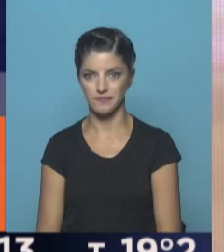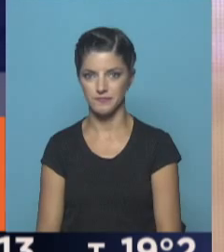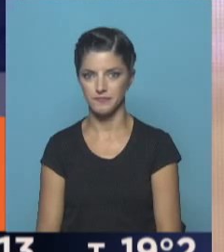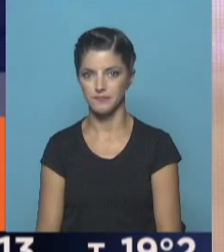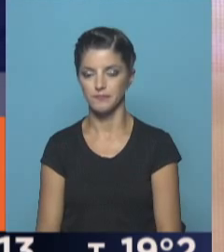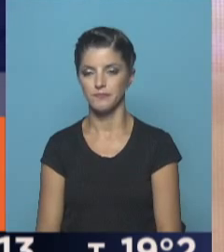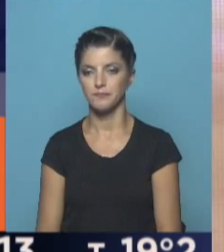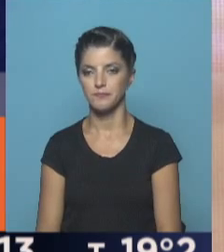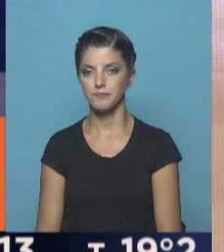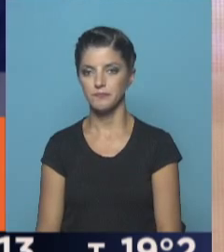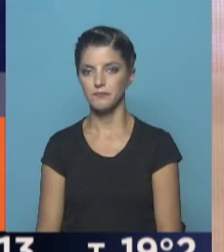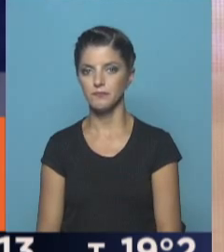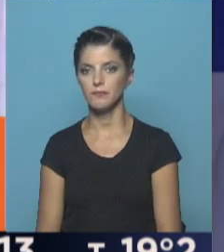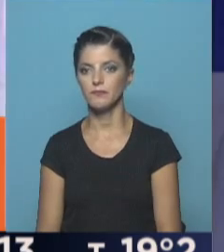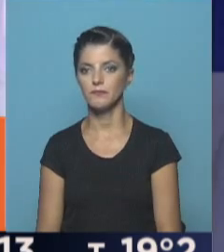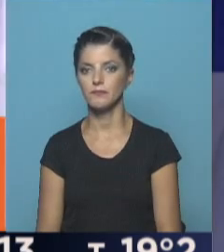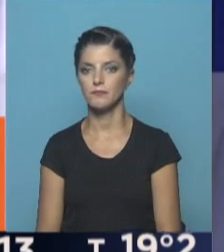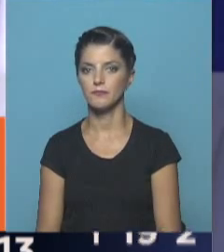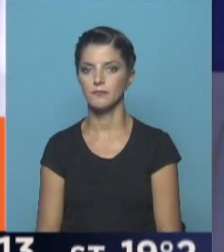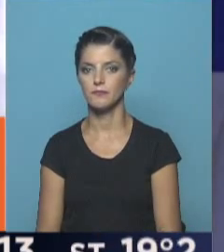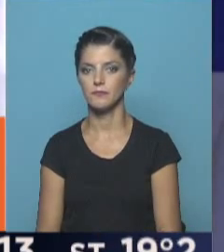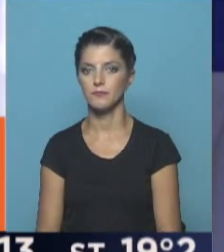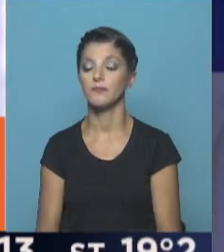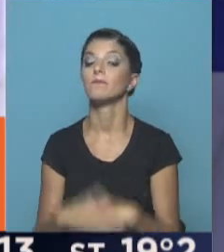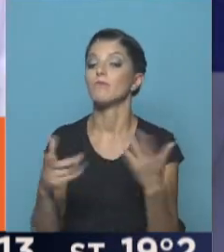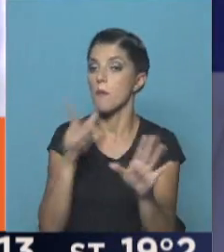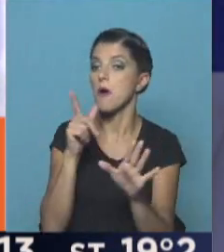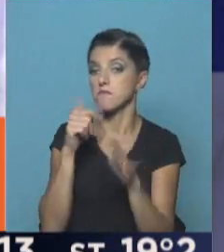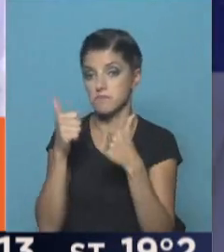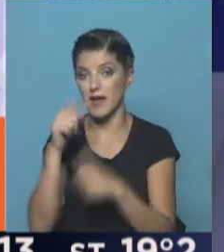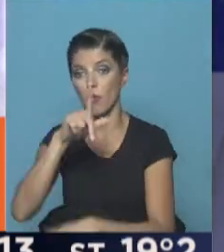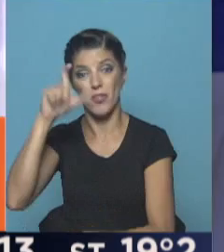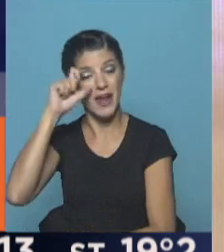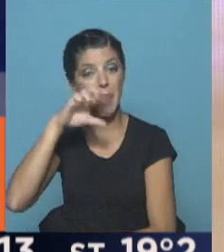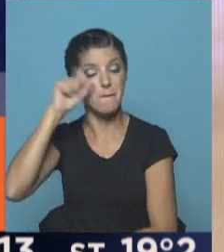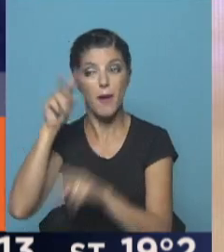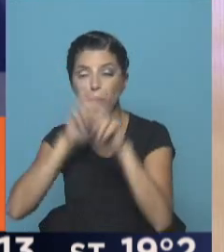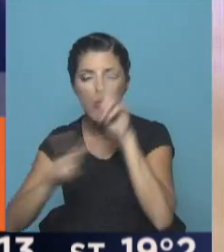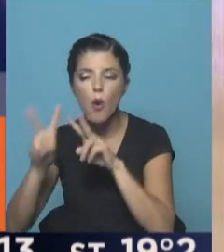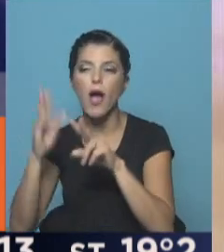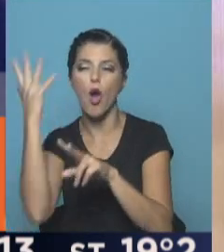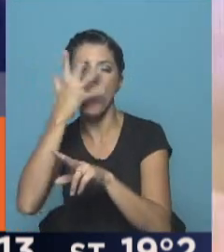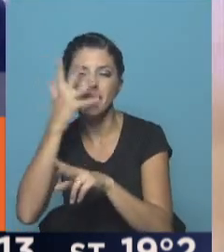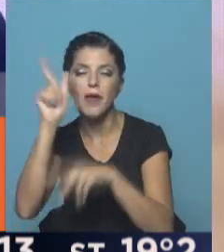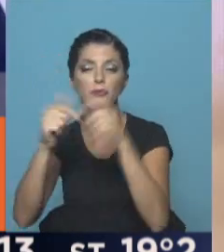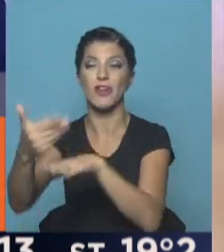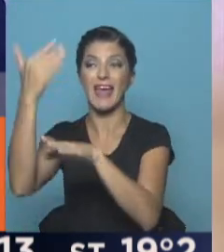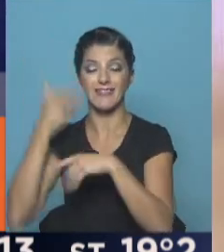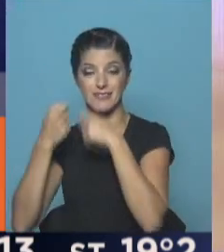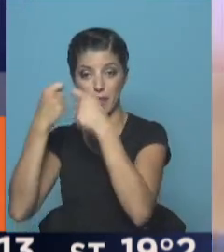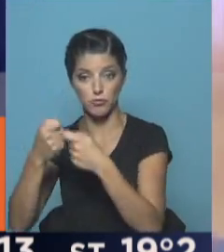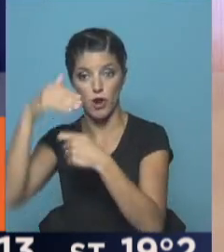En este juego me parece que quizás sea un acierto lo de Marine Le Pen buscando ese voto Es pícara. que vos decís, claro, no, tiene mucha